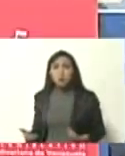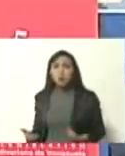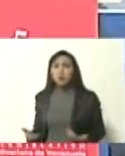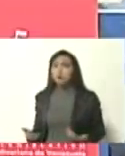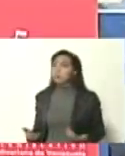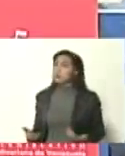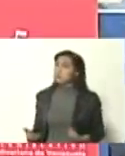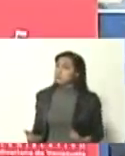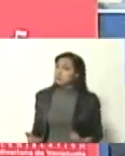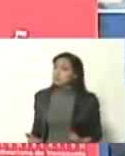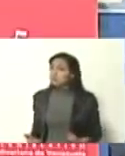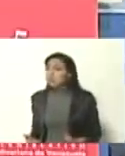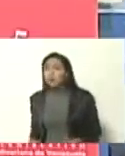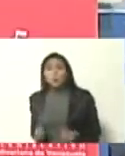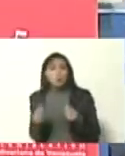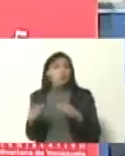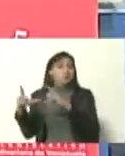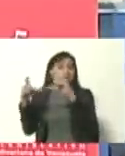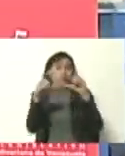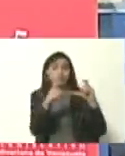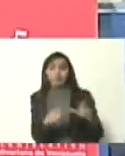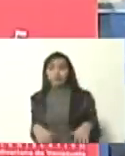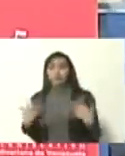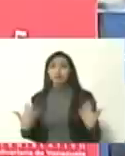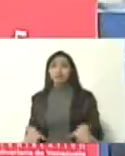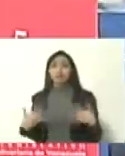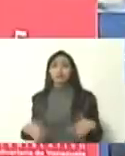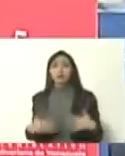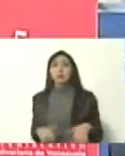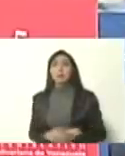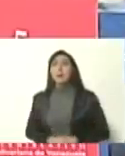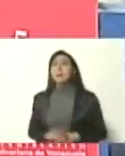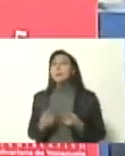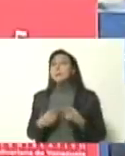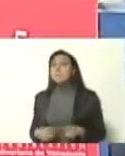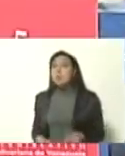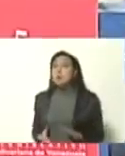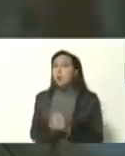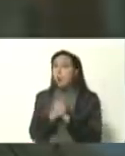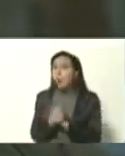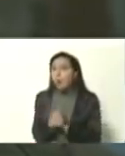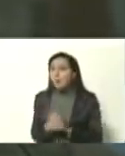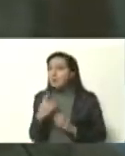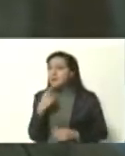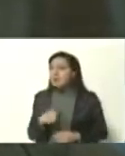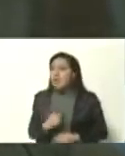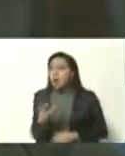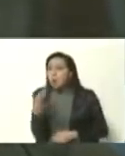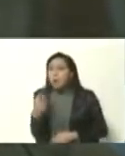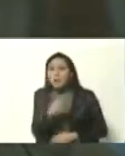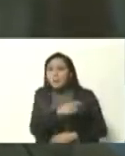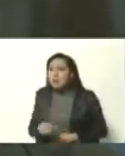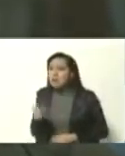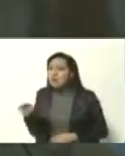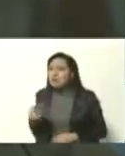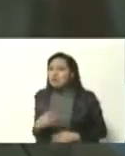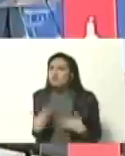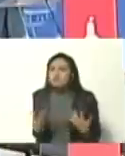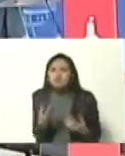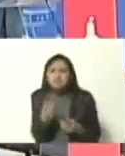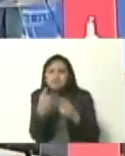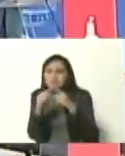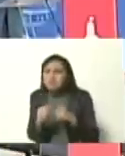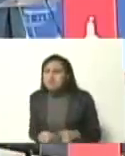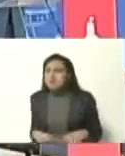Hay muchísimos memes, muchísimas fotos. Pero yo con un amigo muy querido, me dice, ¿cuántas personas contaste tú? Y yo le dije, yo